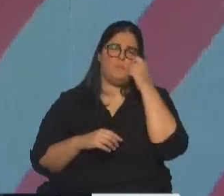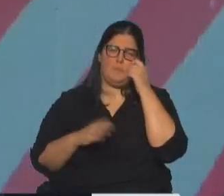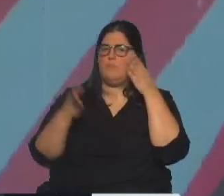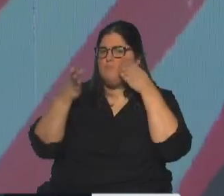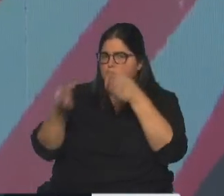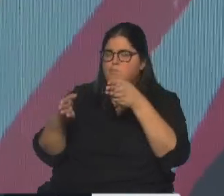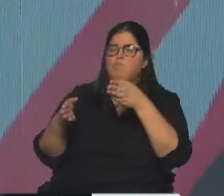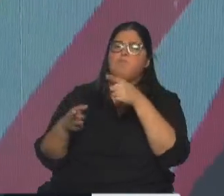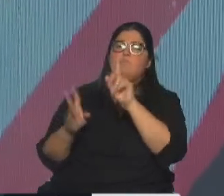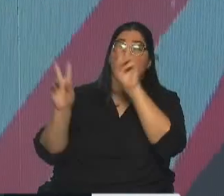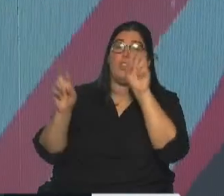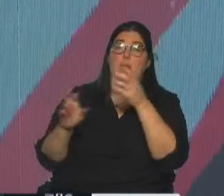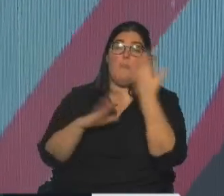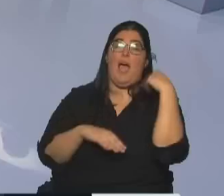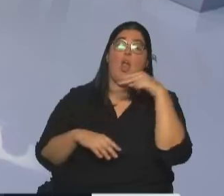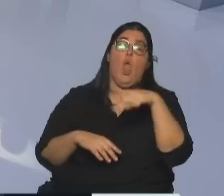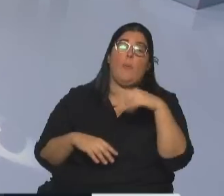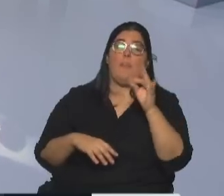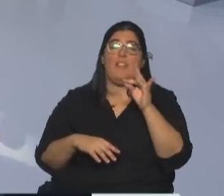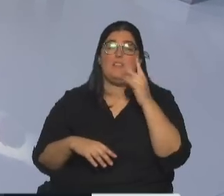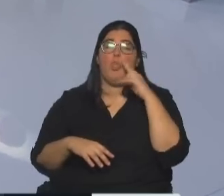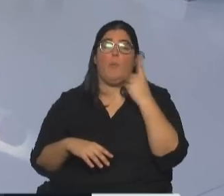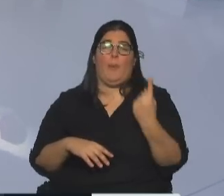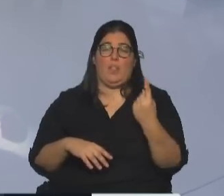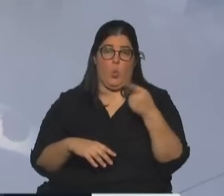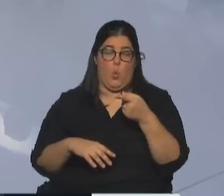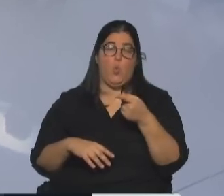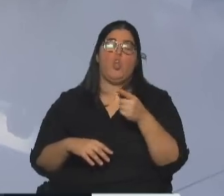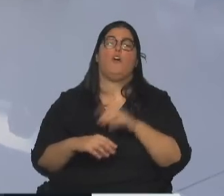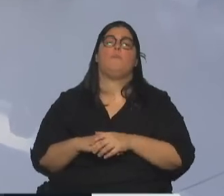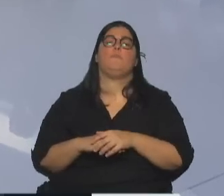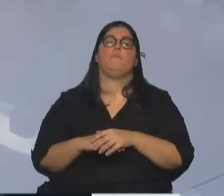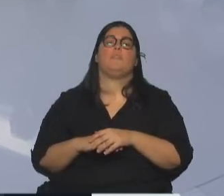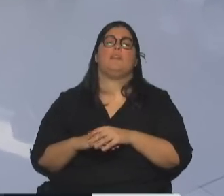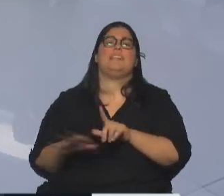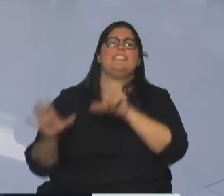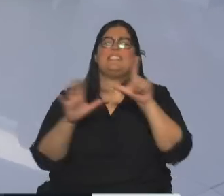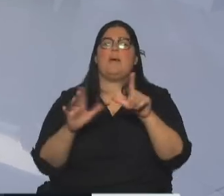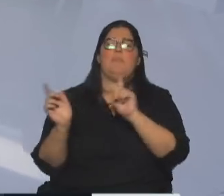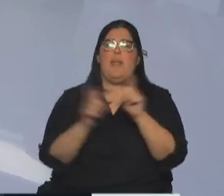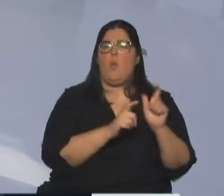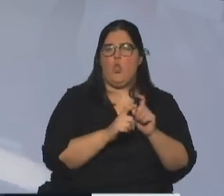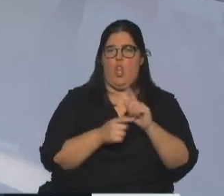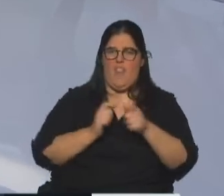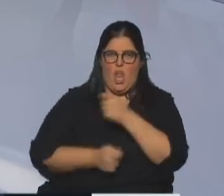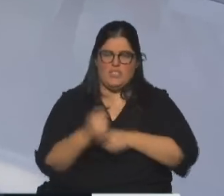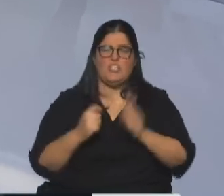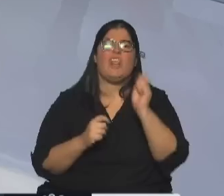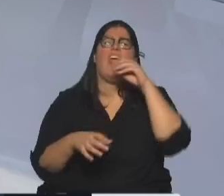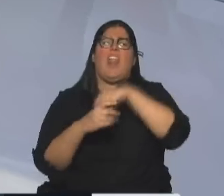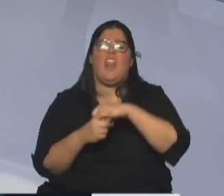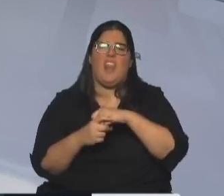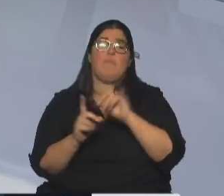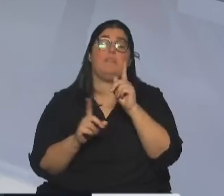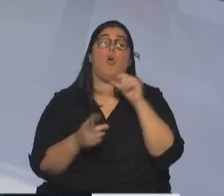Alejandra, en esto que sucedía en noviembre, diciembre de 2021, en Austria, en Viena, séptima ronda de negociaciones. A ver, ¿quiénes participaron?